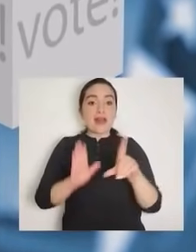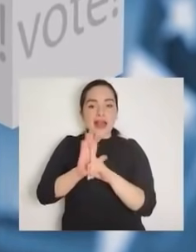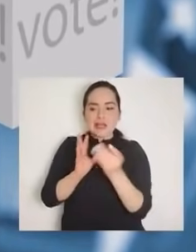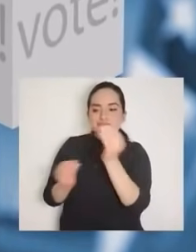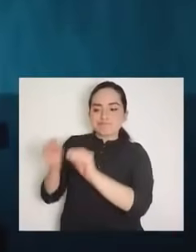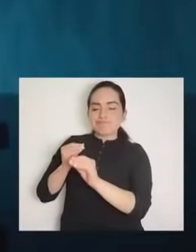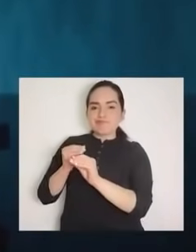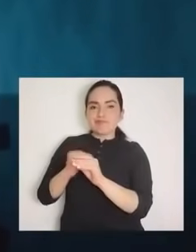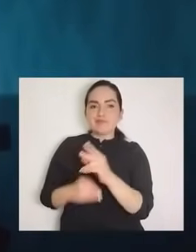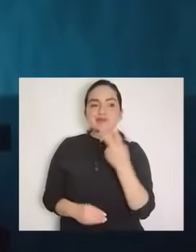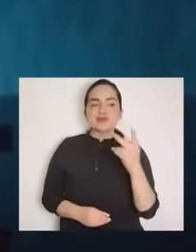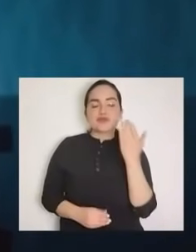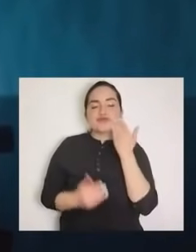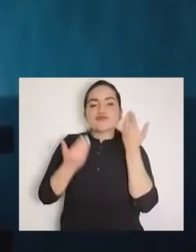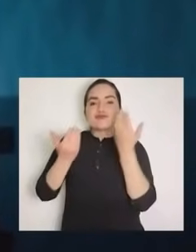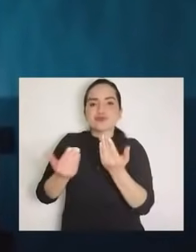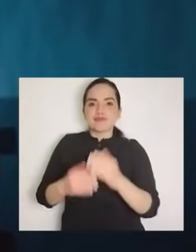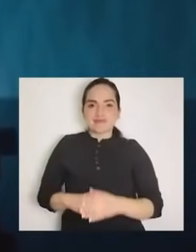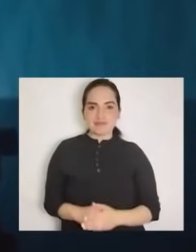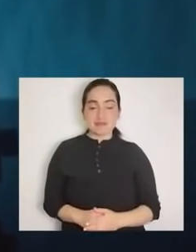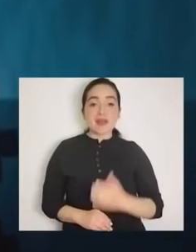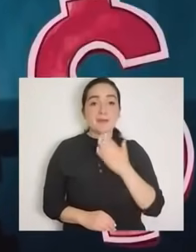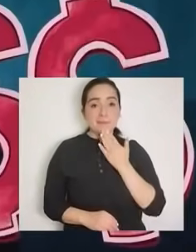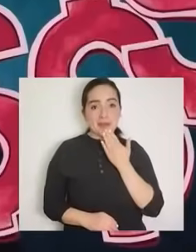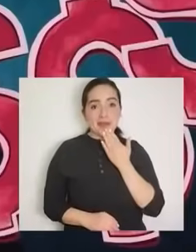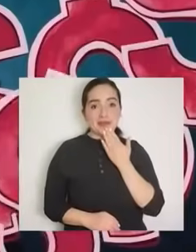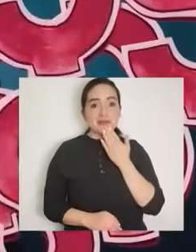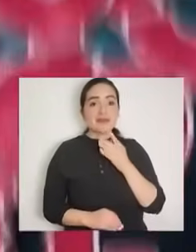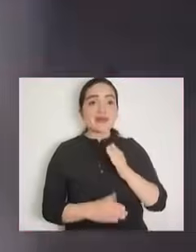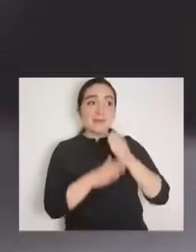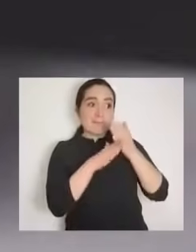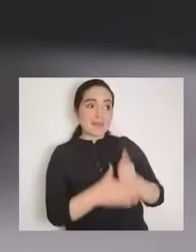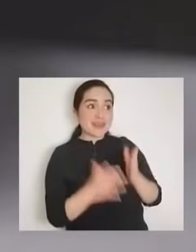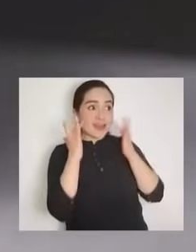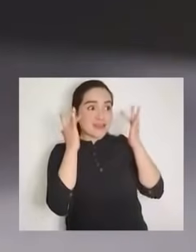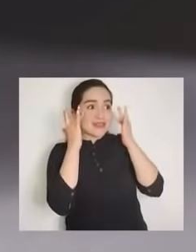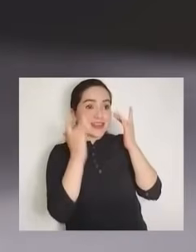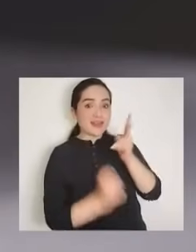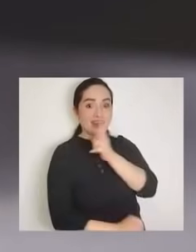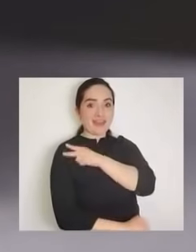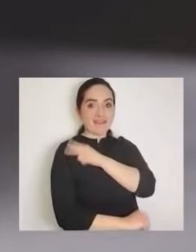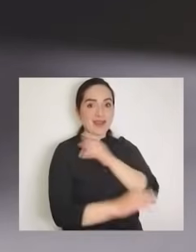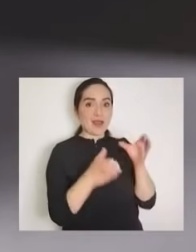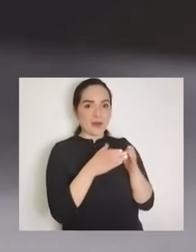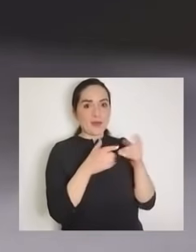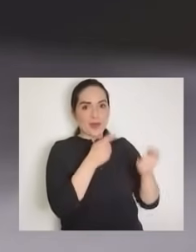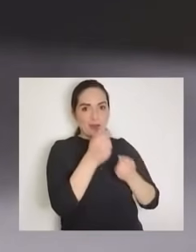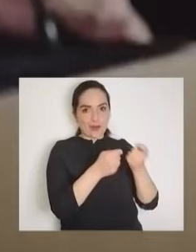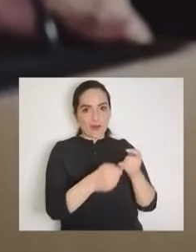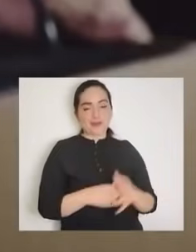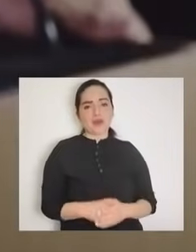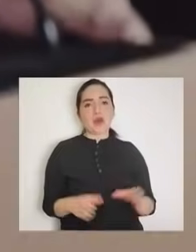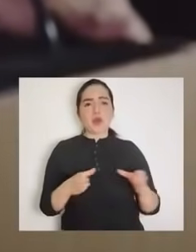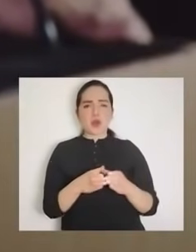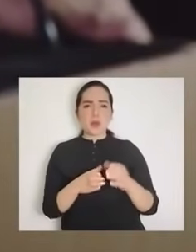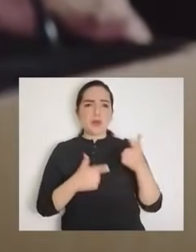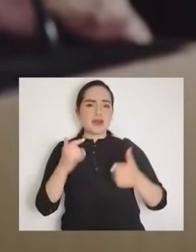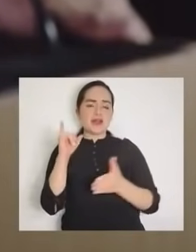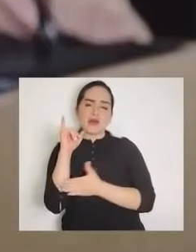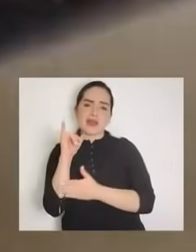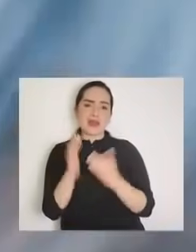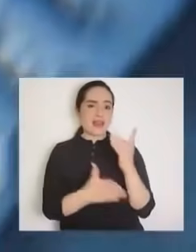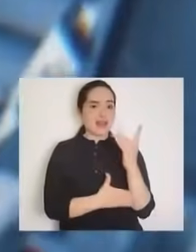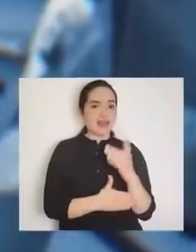lograr tu voto y finalmente legislar para su beneficio propio y también para mantener contentos a sus jefes de los